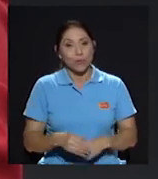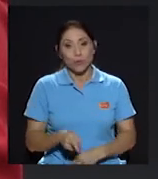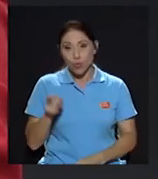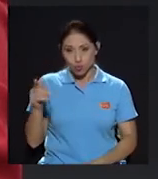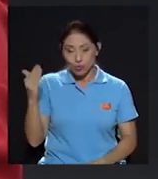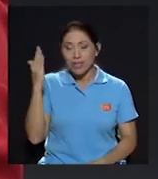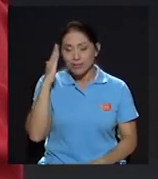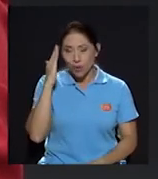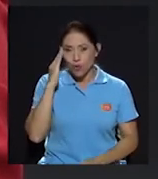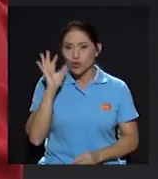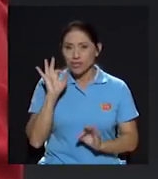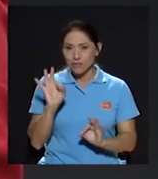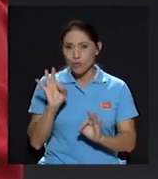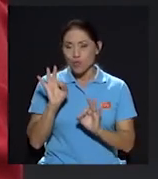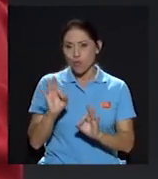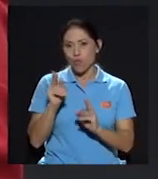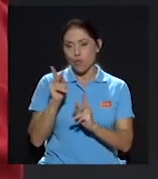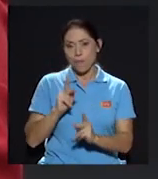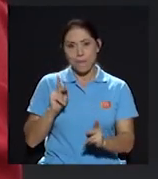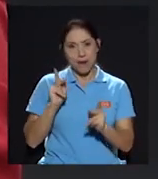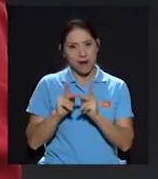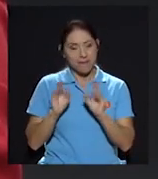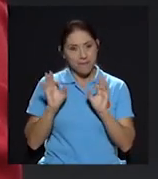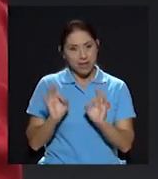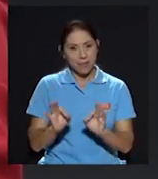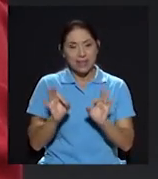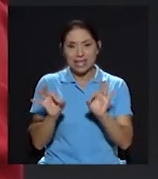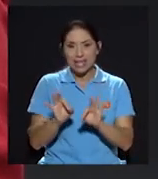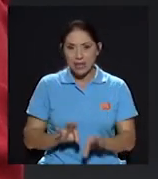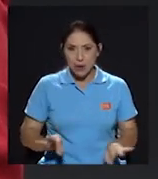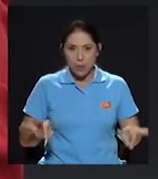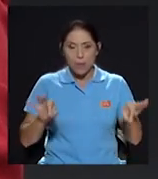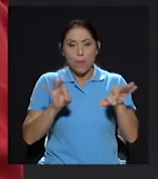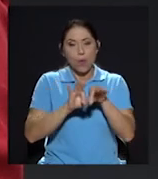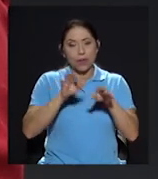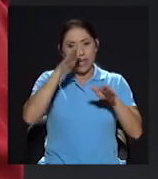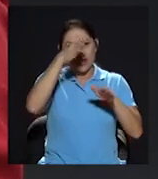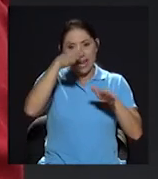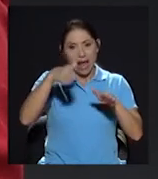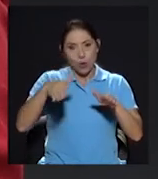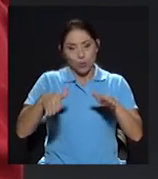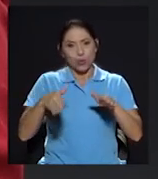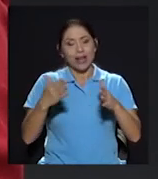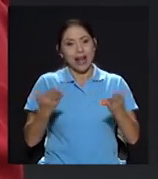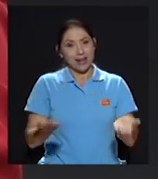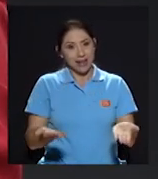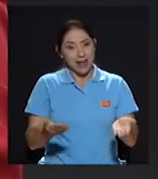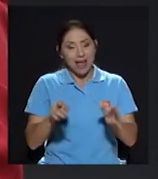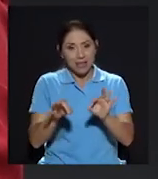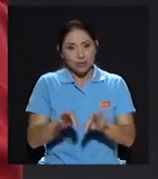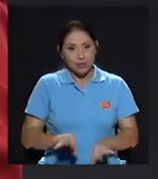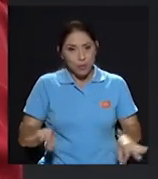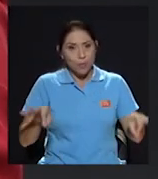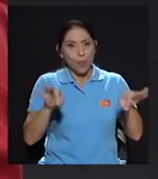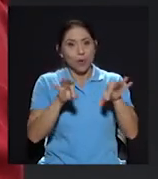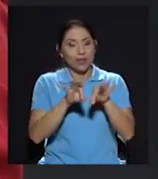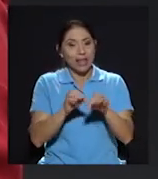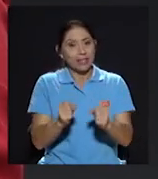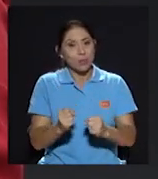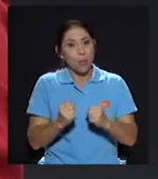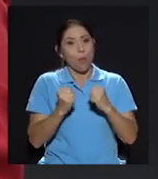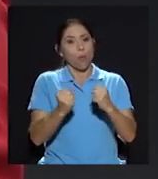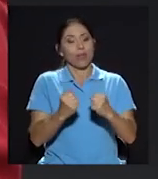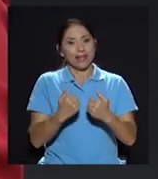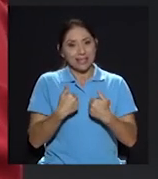conoce perfectamente lo importante que es la contraloría general de la república los importantes poderes que tiene